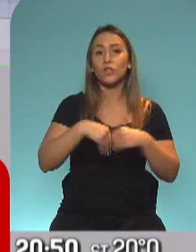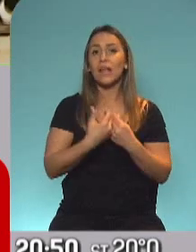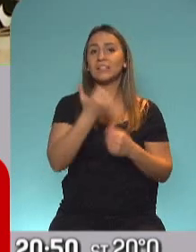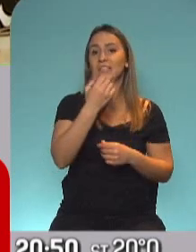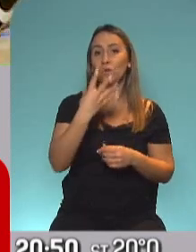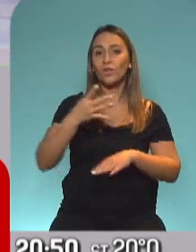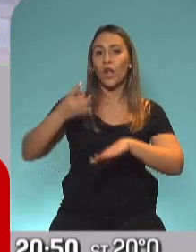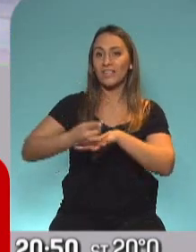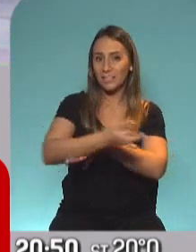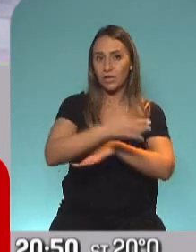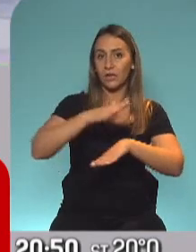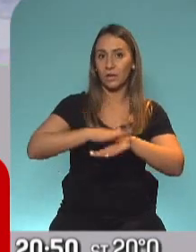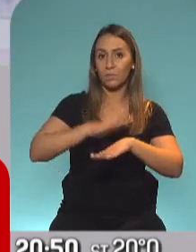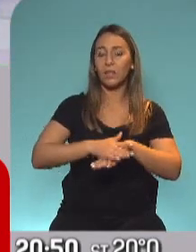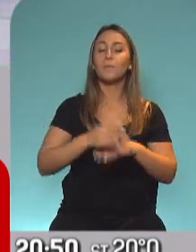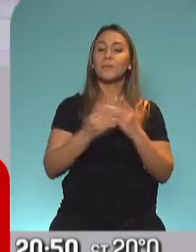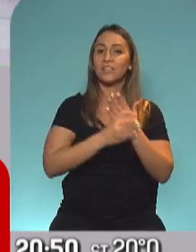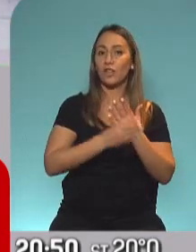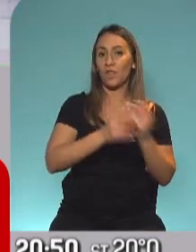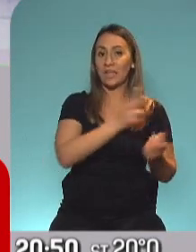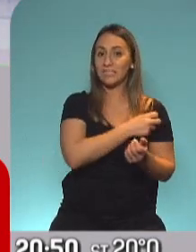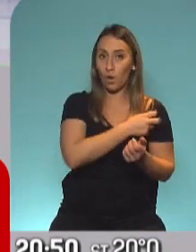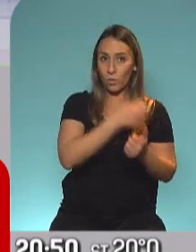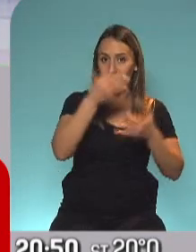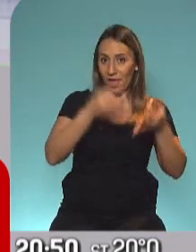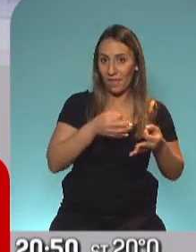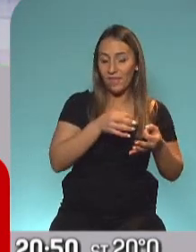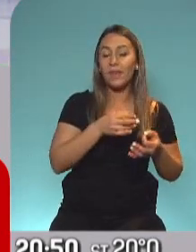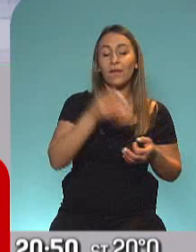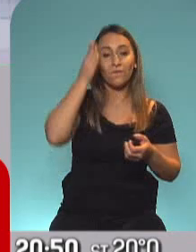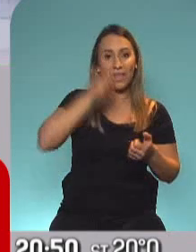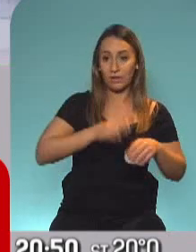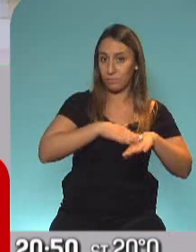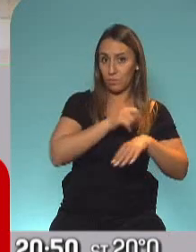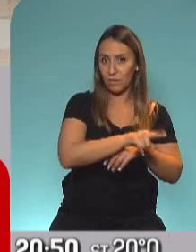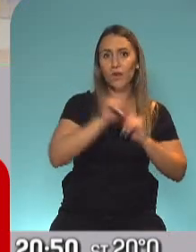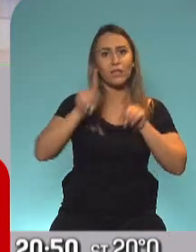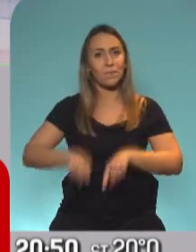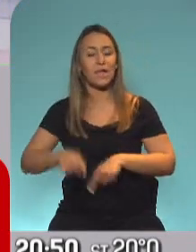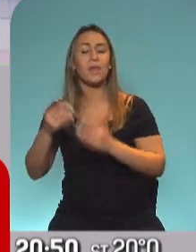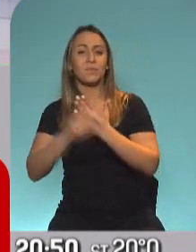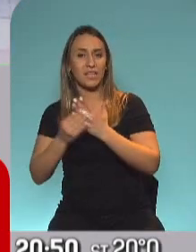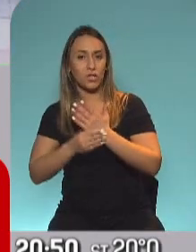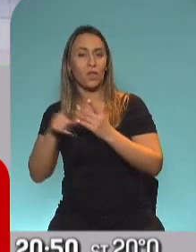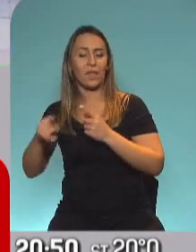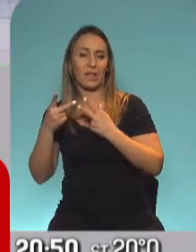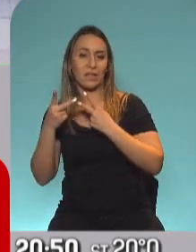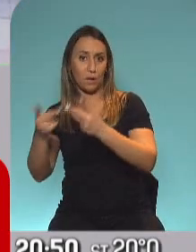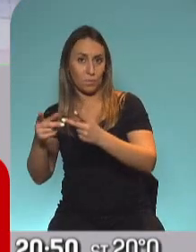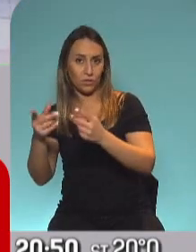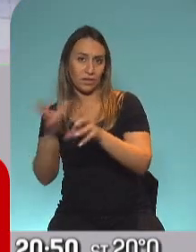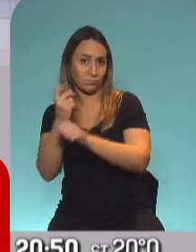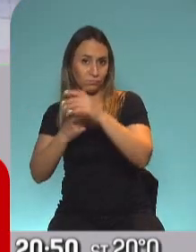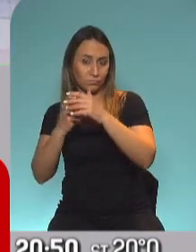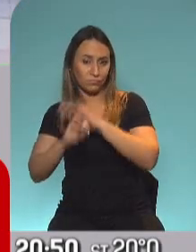están a cargo del Ministerio de Seguridad de Frederick. Y después, por supuesto, el transporte. Cerciorarse, y este me parece que es el mayor punto